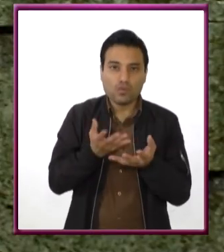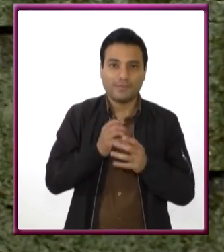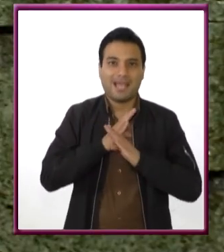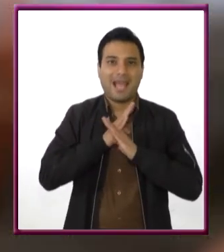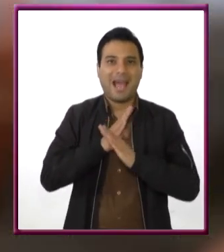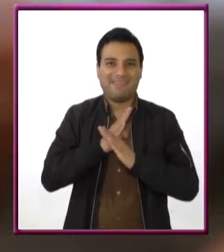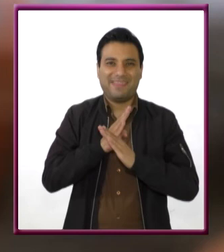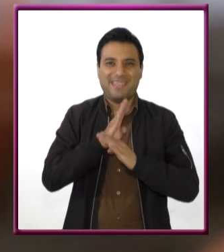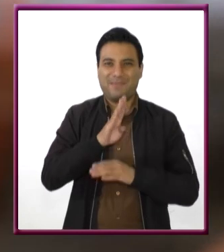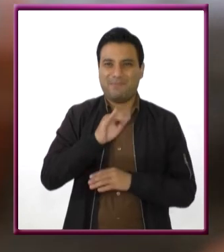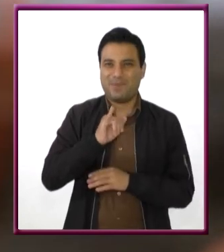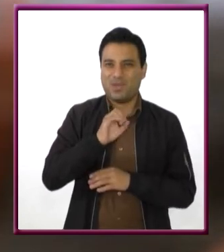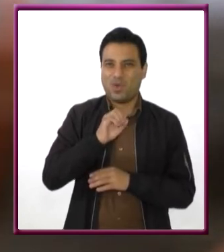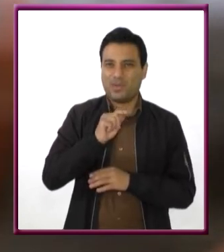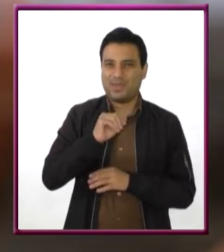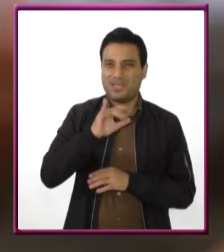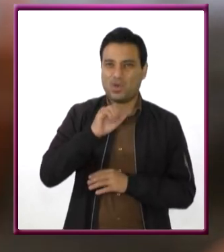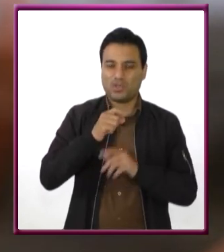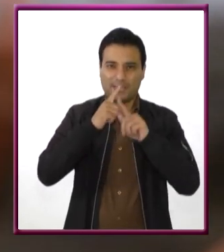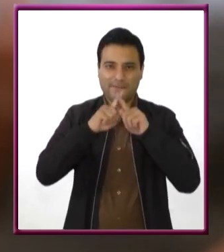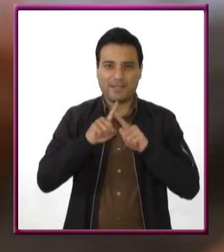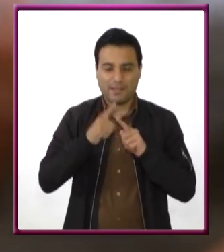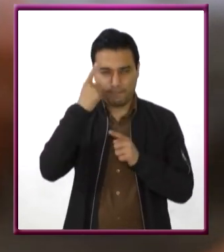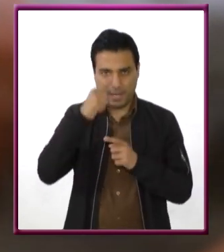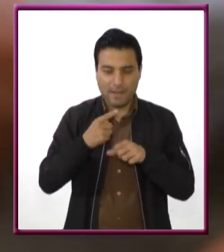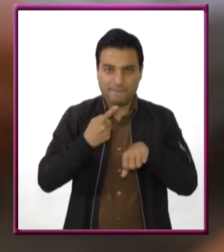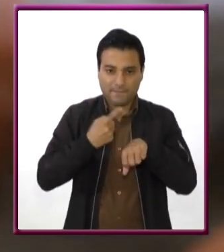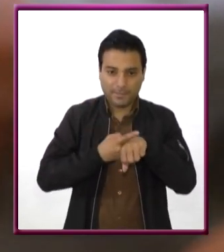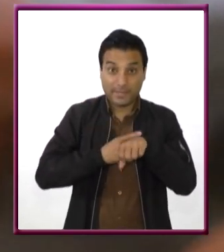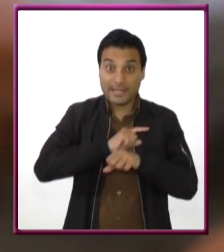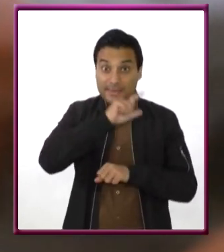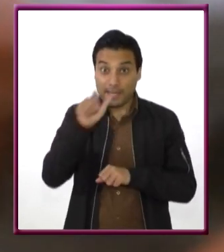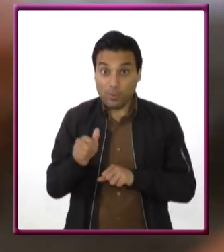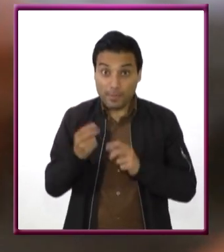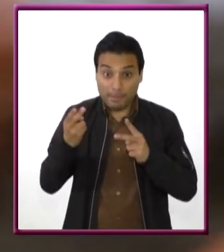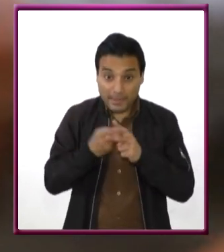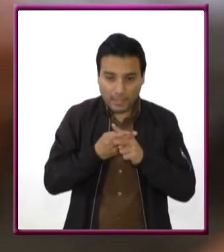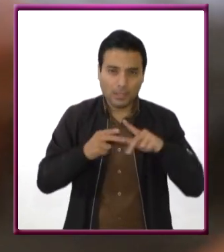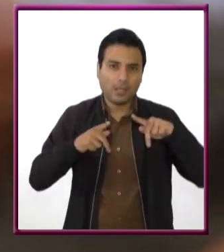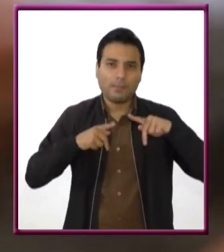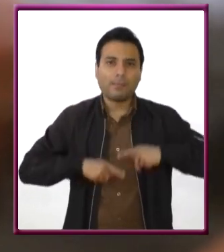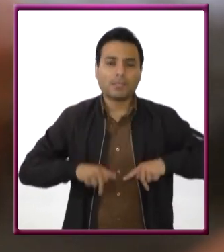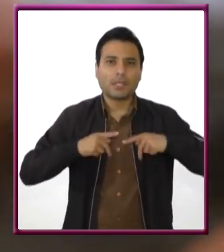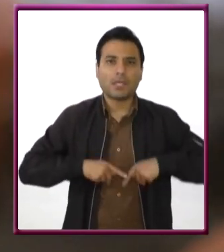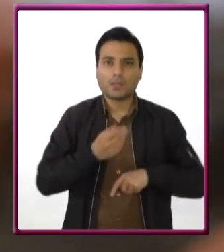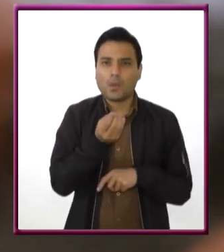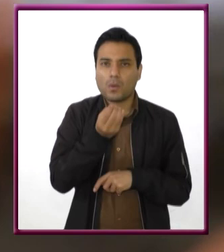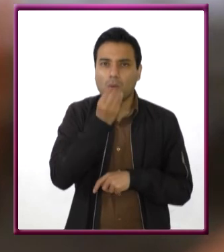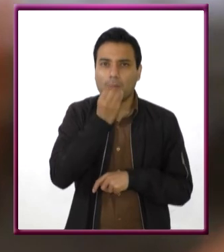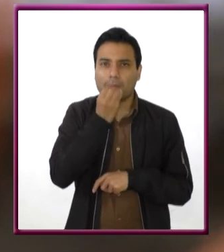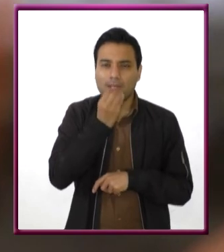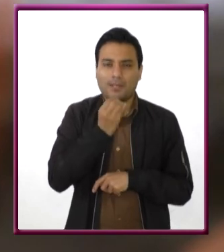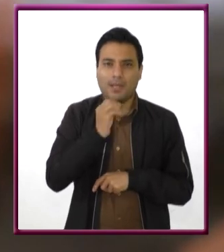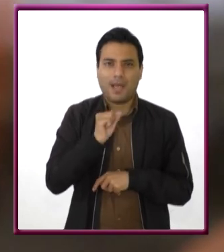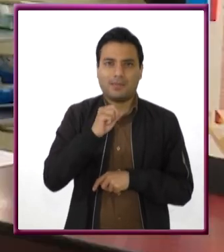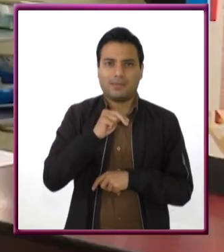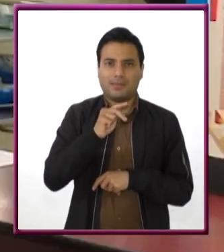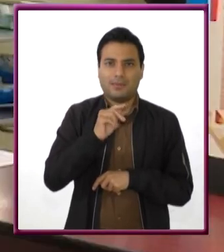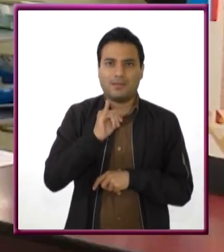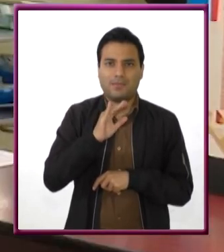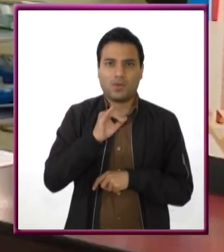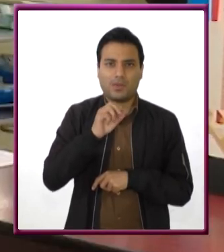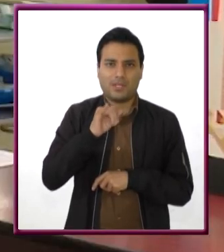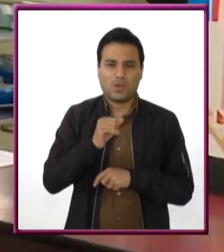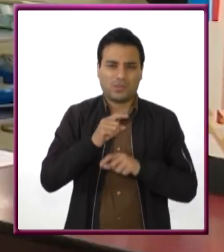tengan epidemias y lo que fuera, y entonces nosotros estamos ingiriendo una cantidad de antibióticos enorme. Y ahora lo que